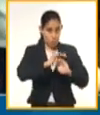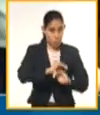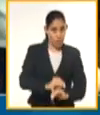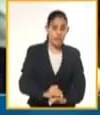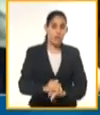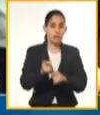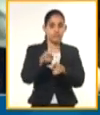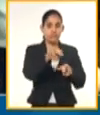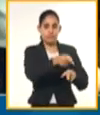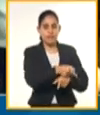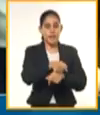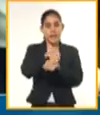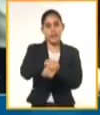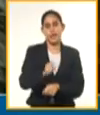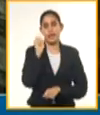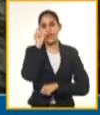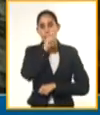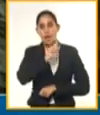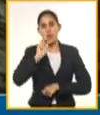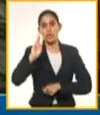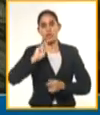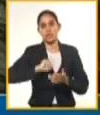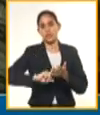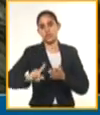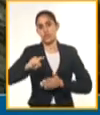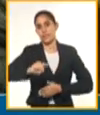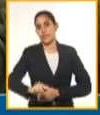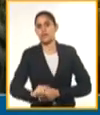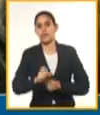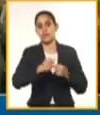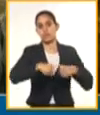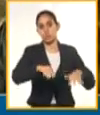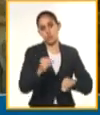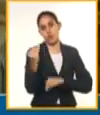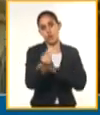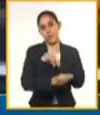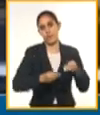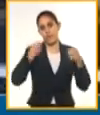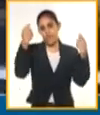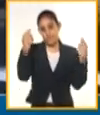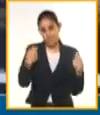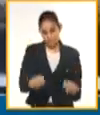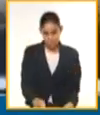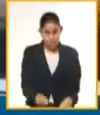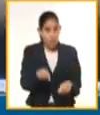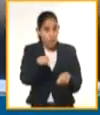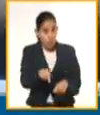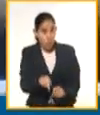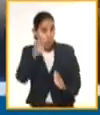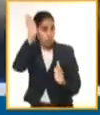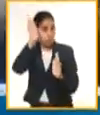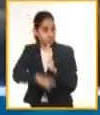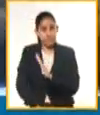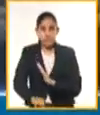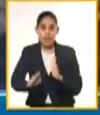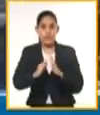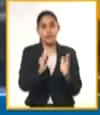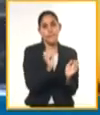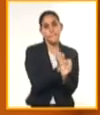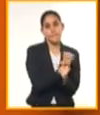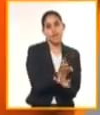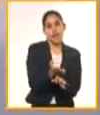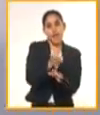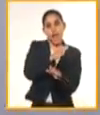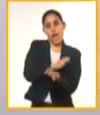le ha soltado Trump, para el que la actitud de Zelensky debe cambiar. Un Zelensky que ha abandonado la Casa Blanca antes de lo